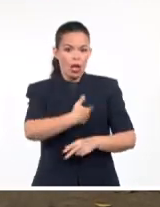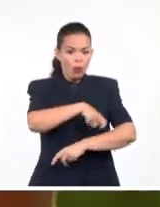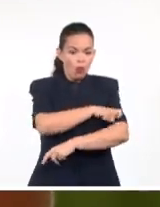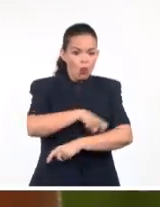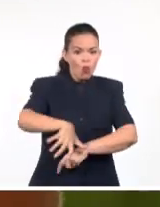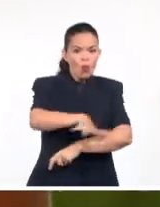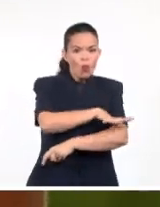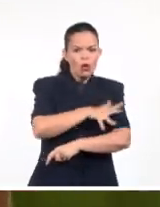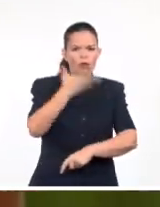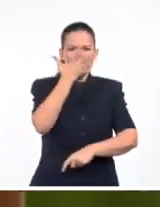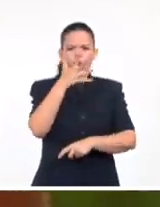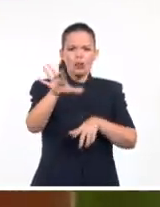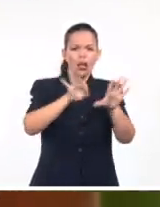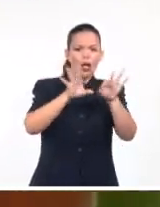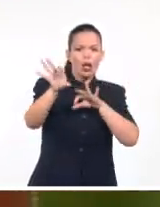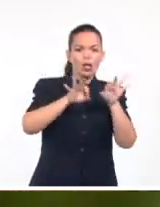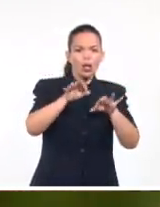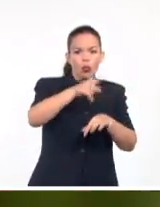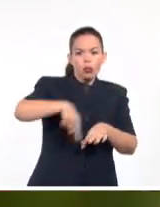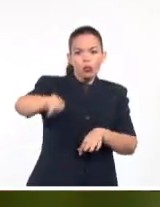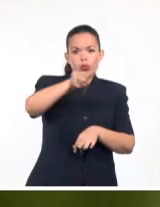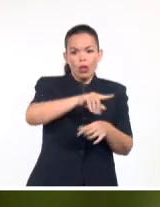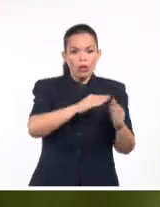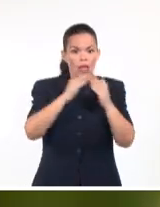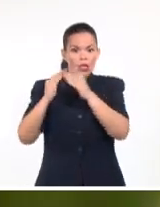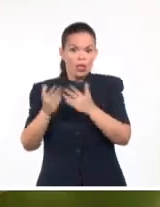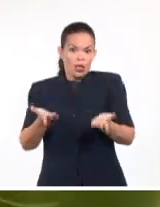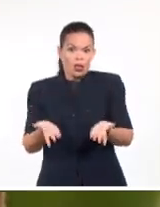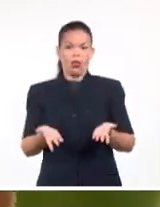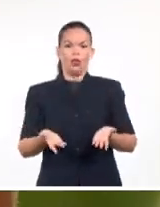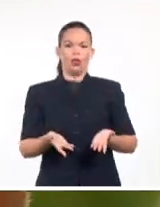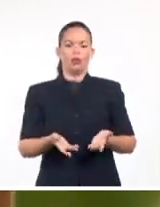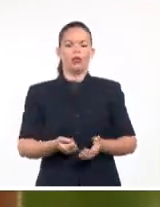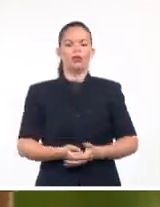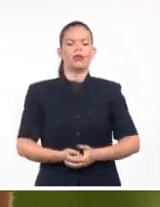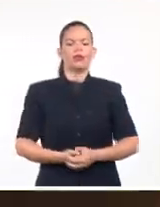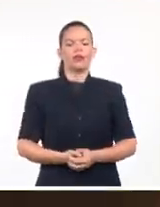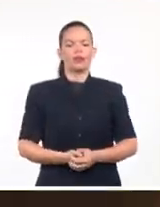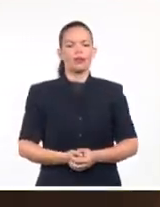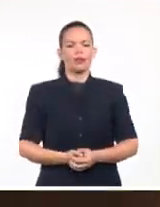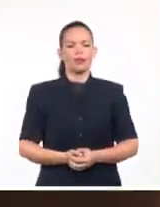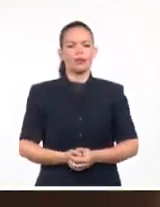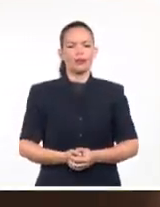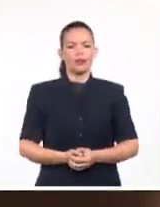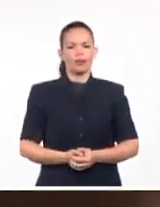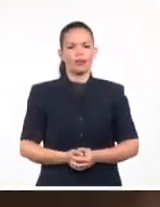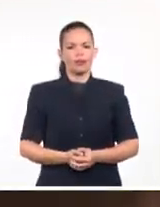los barrios a través de un proceso participativo de completa democracia.